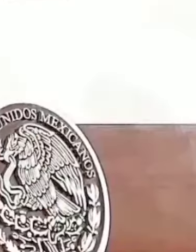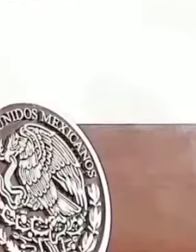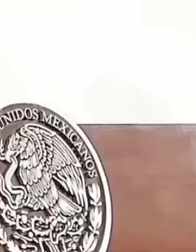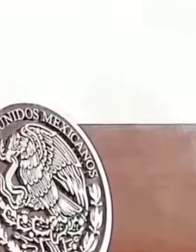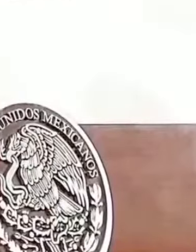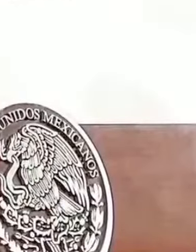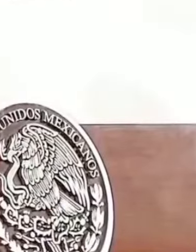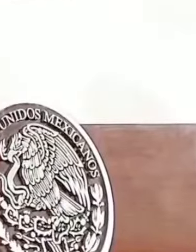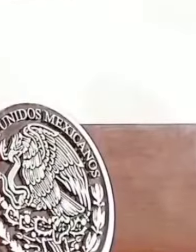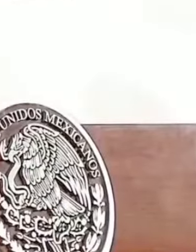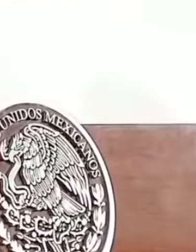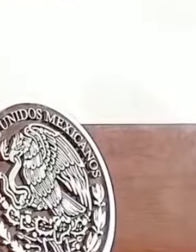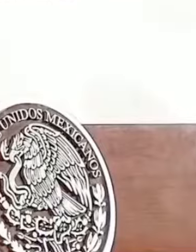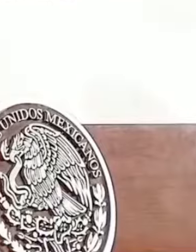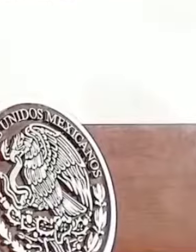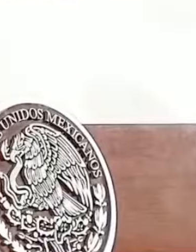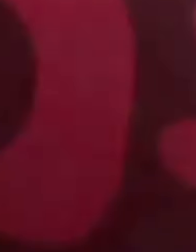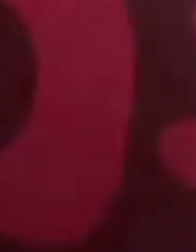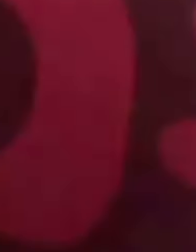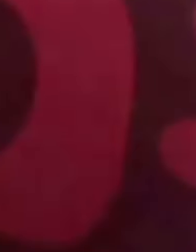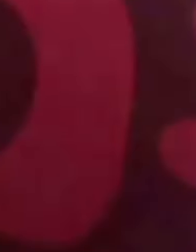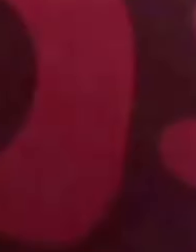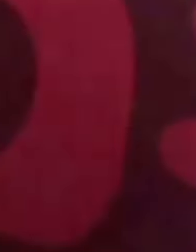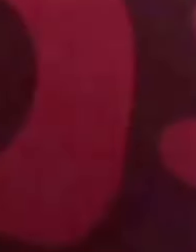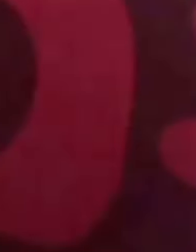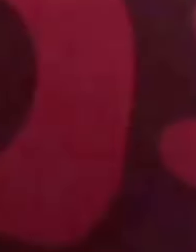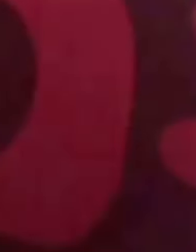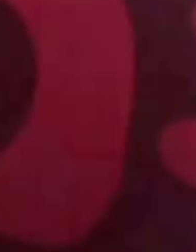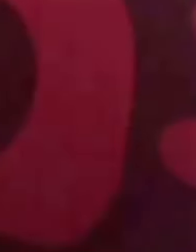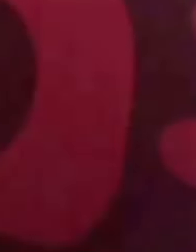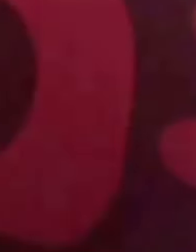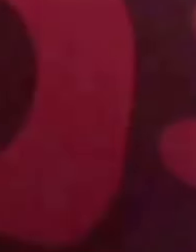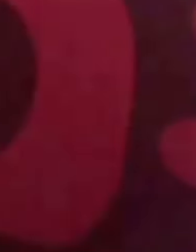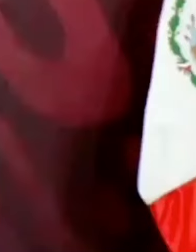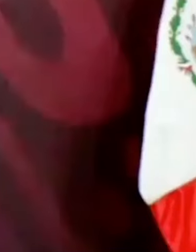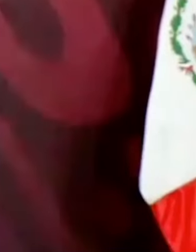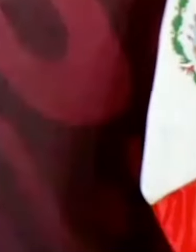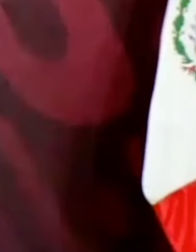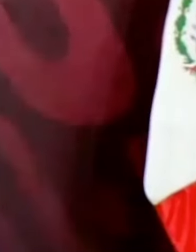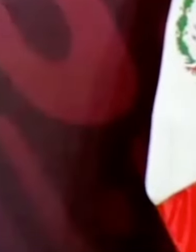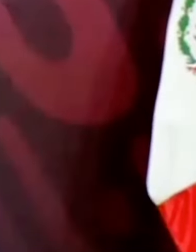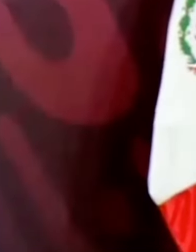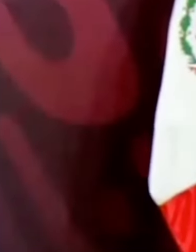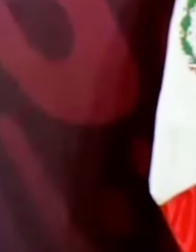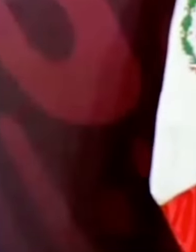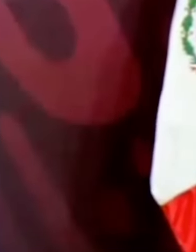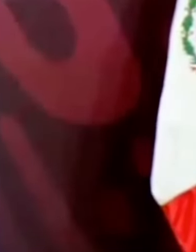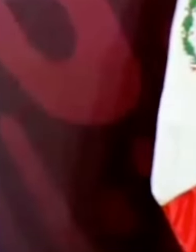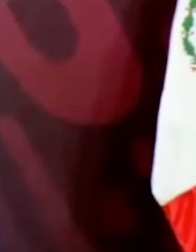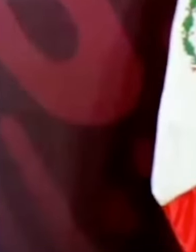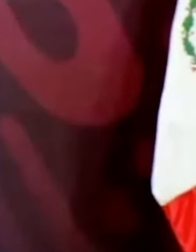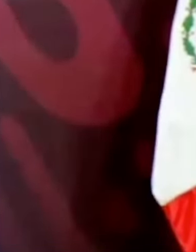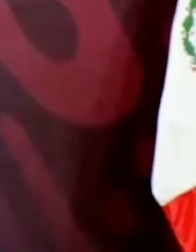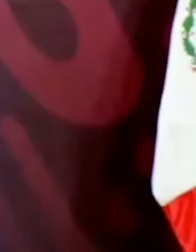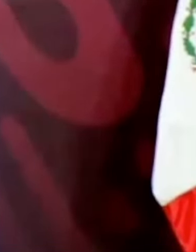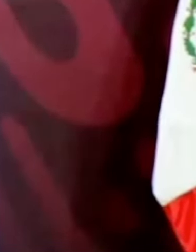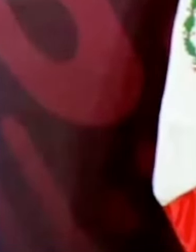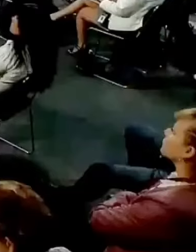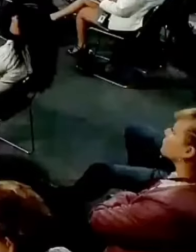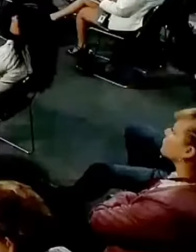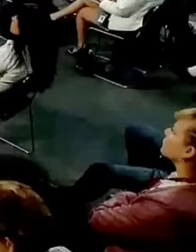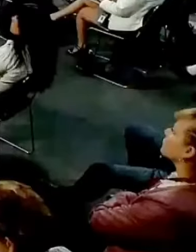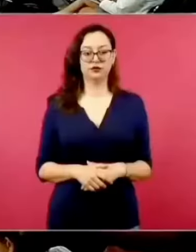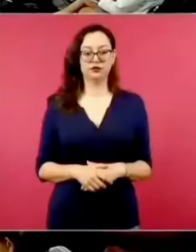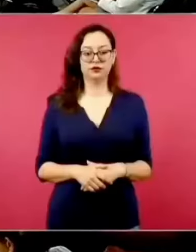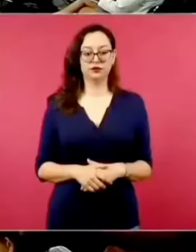económico del poder político, que el gobierno atienda a todos, que respete a todos, que haya